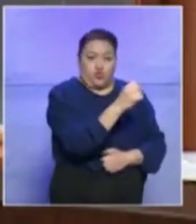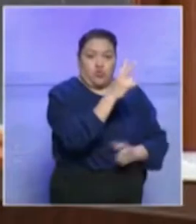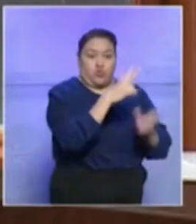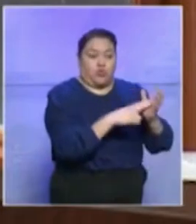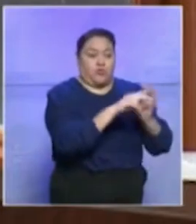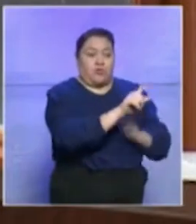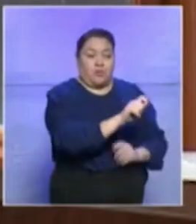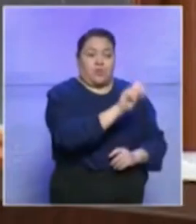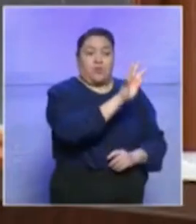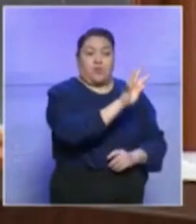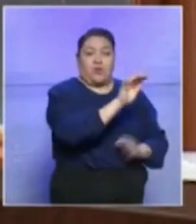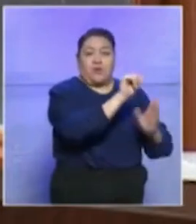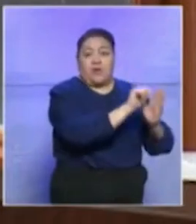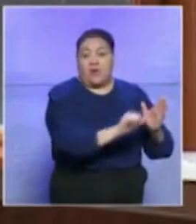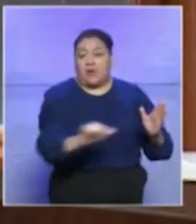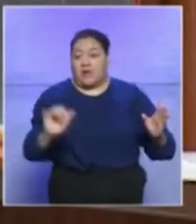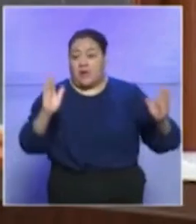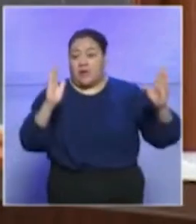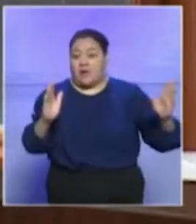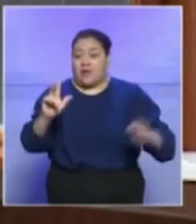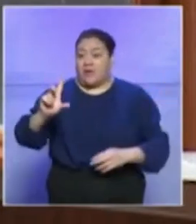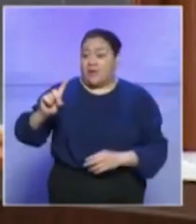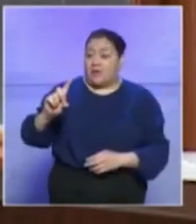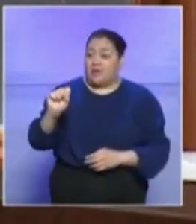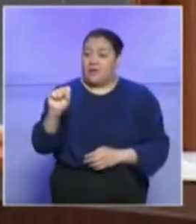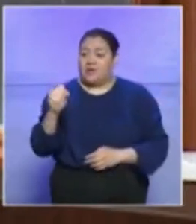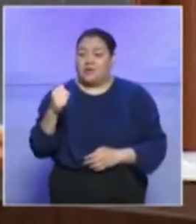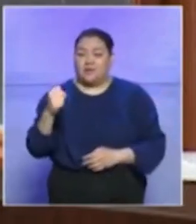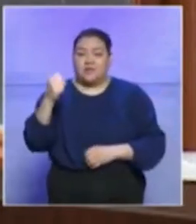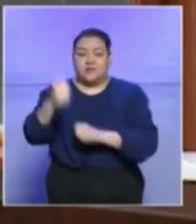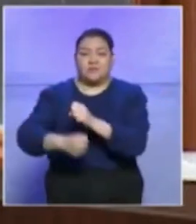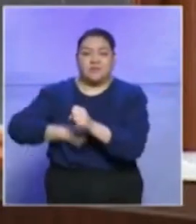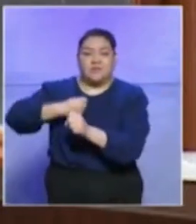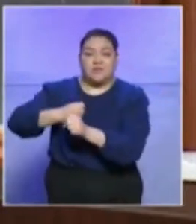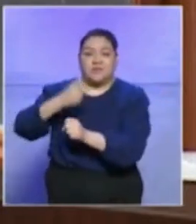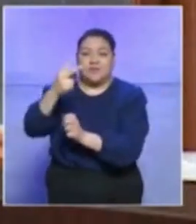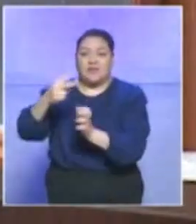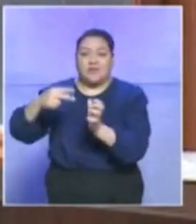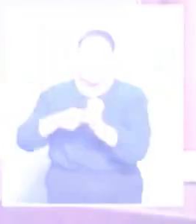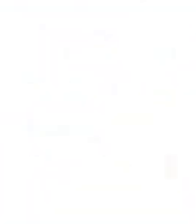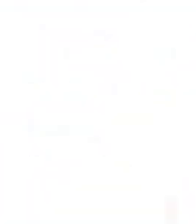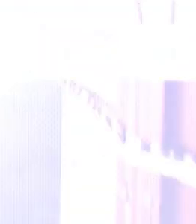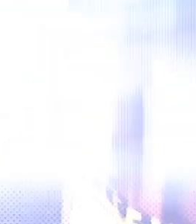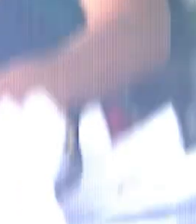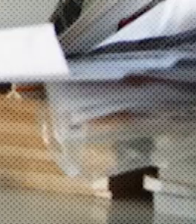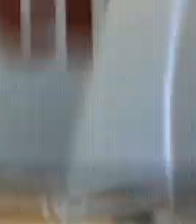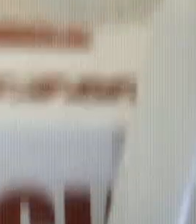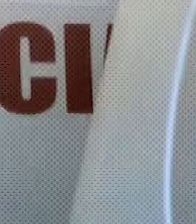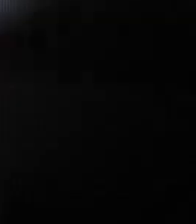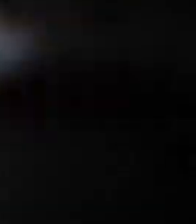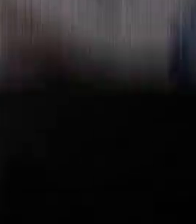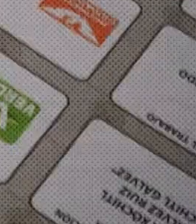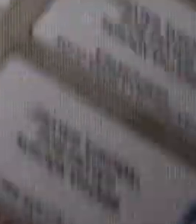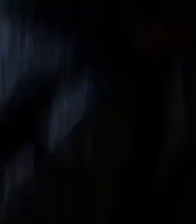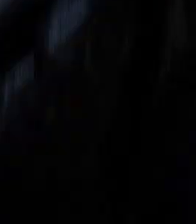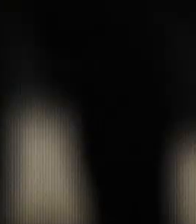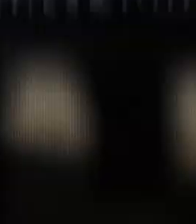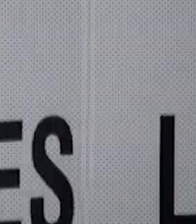de 2024 al 30 de septiembre de 2030.